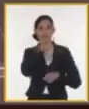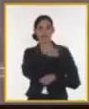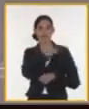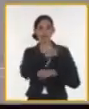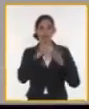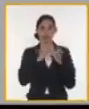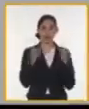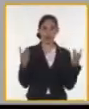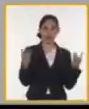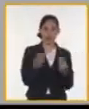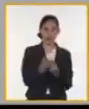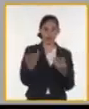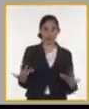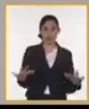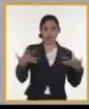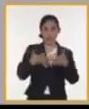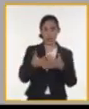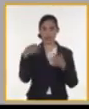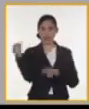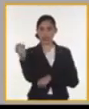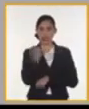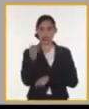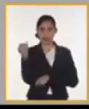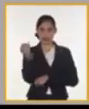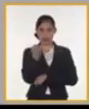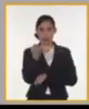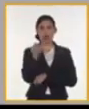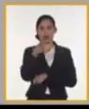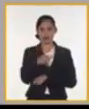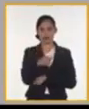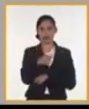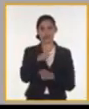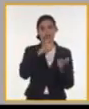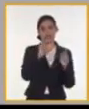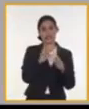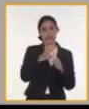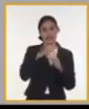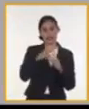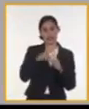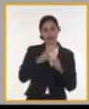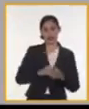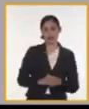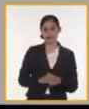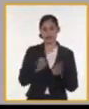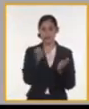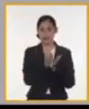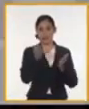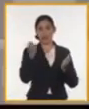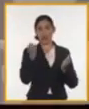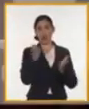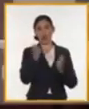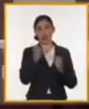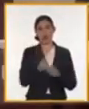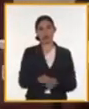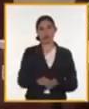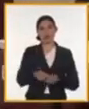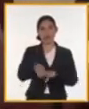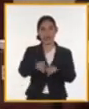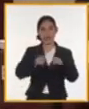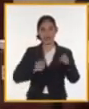Departamento de Relaciones Internacionales del Comité Central del Partido, graduado de licenciatura en